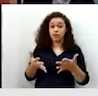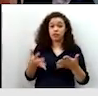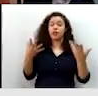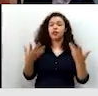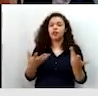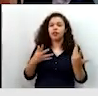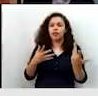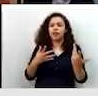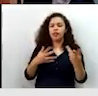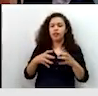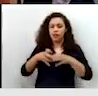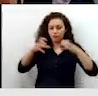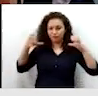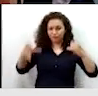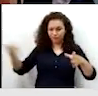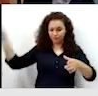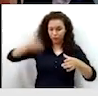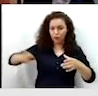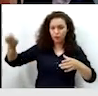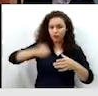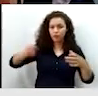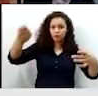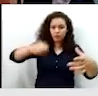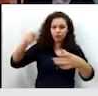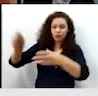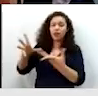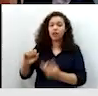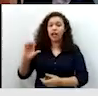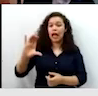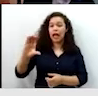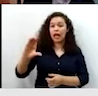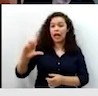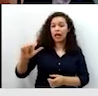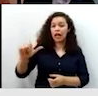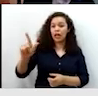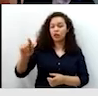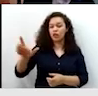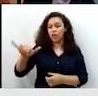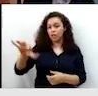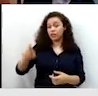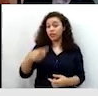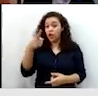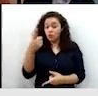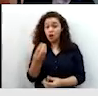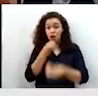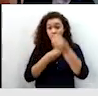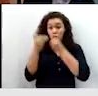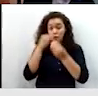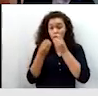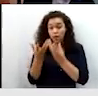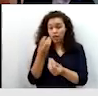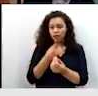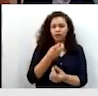eran grandes, pues imagínense cuánta ingesta calórica nada más tenemos en un solo